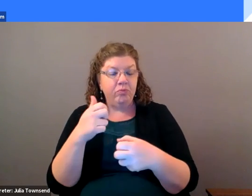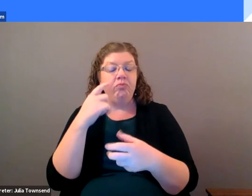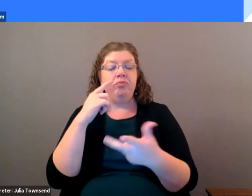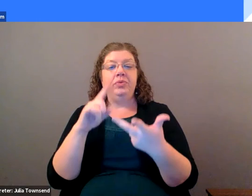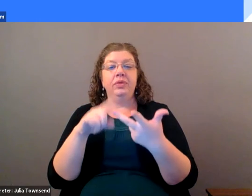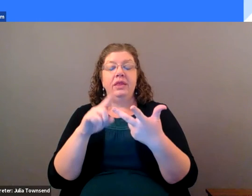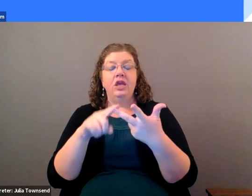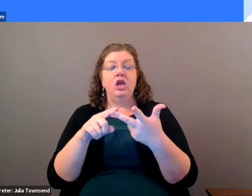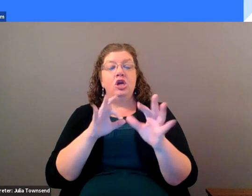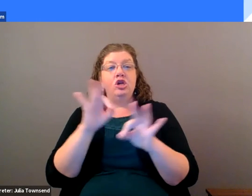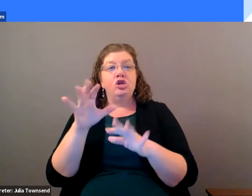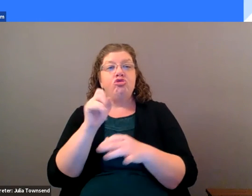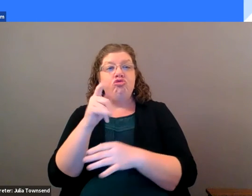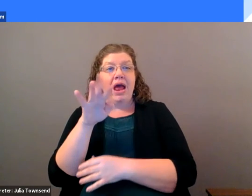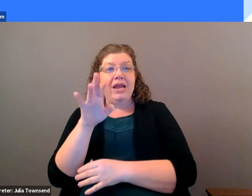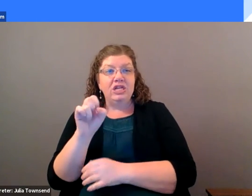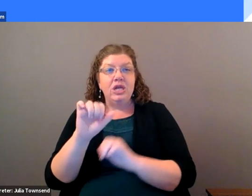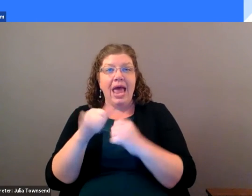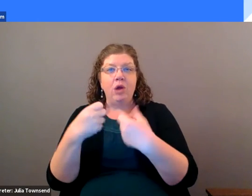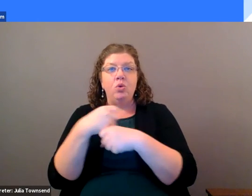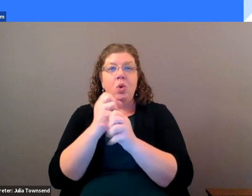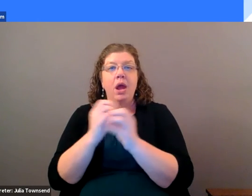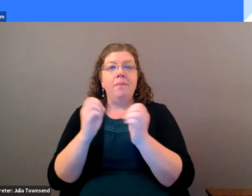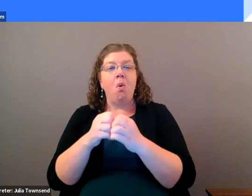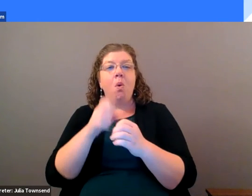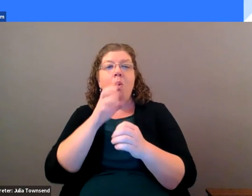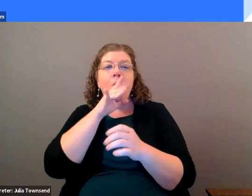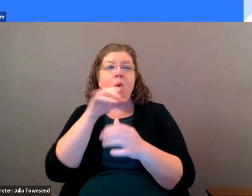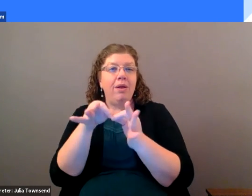problemas de práctica y cómo crear más lenguaje.